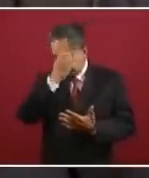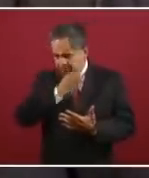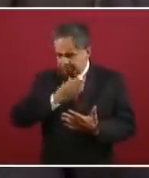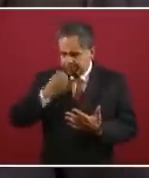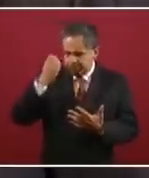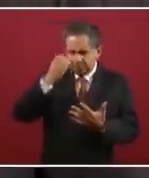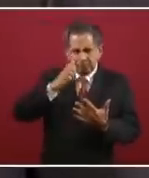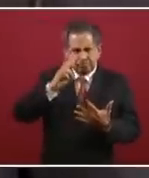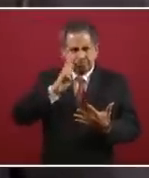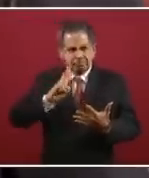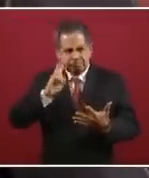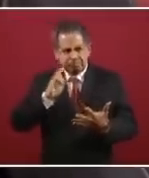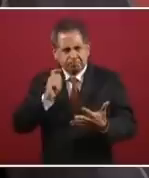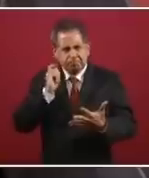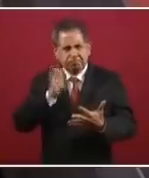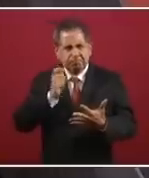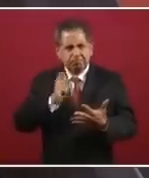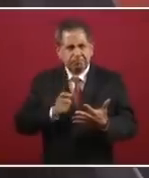y